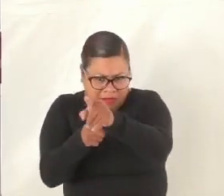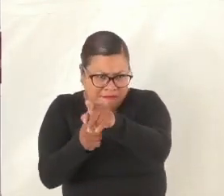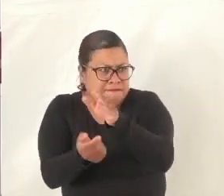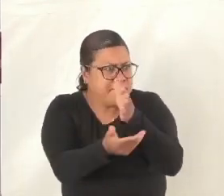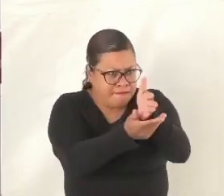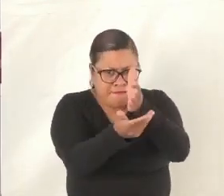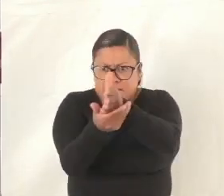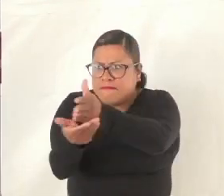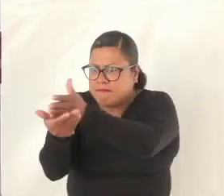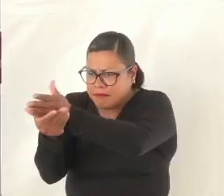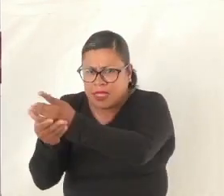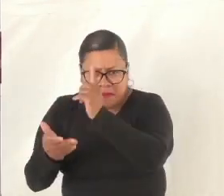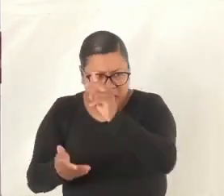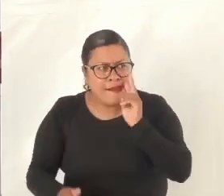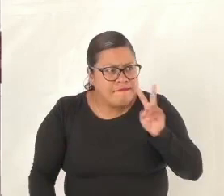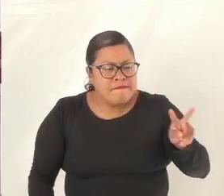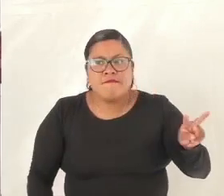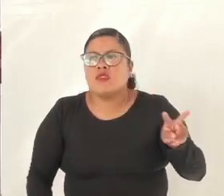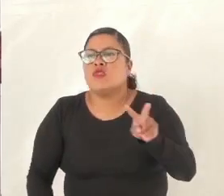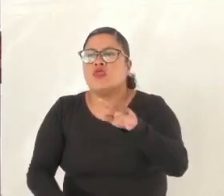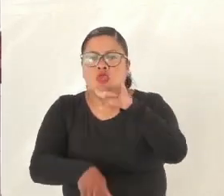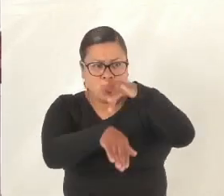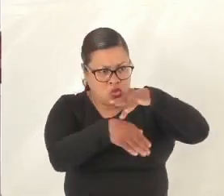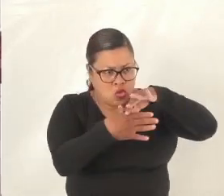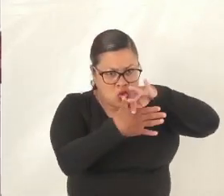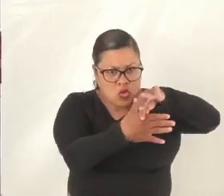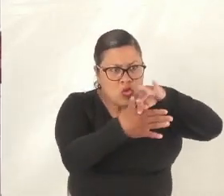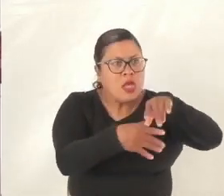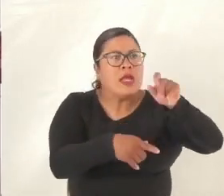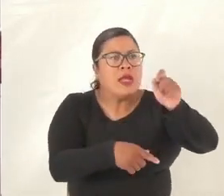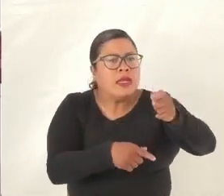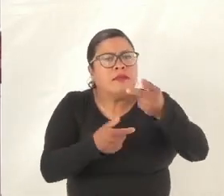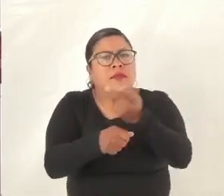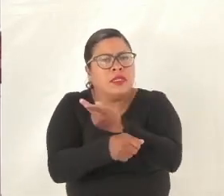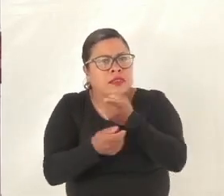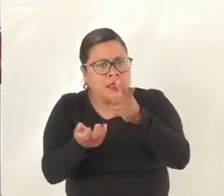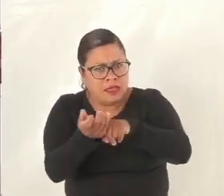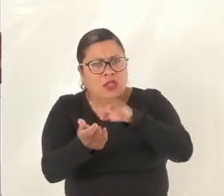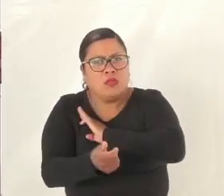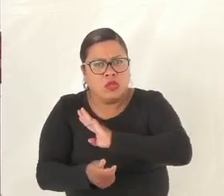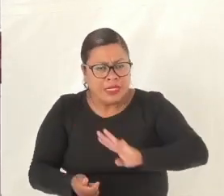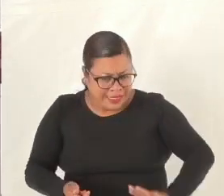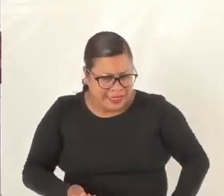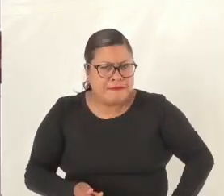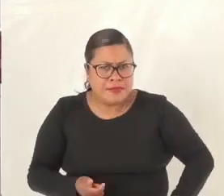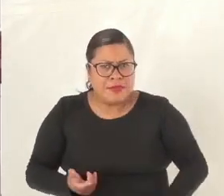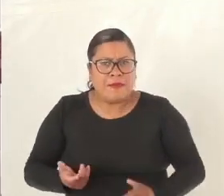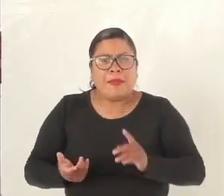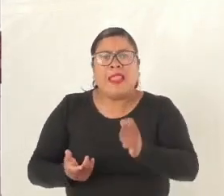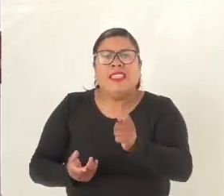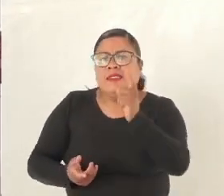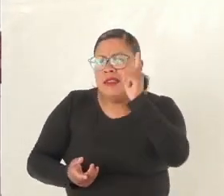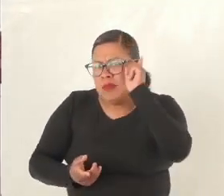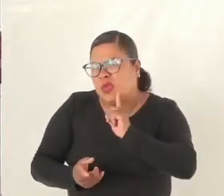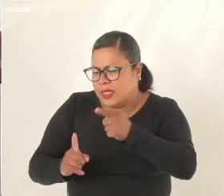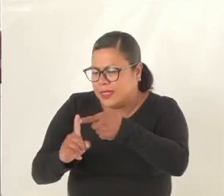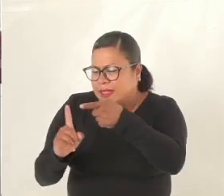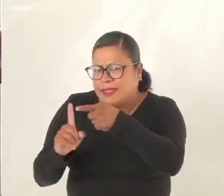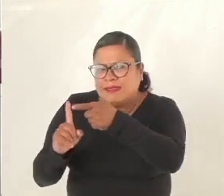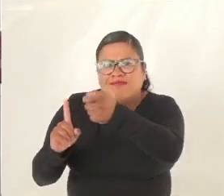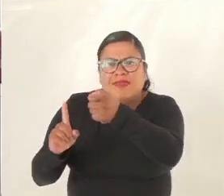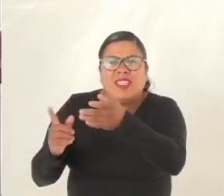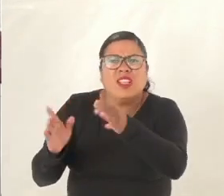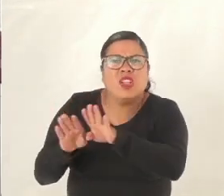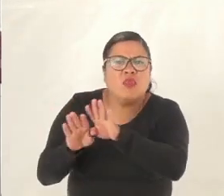para que vieran las condiciones en las cuales están esos diferentes municipios y sobre todo cómo están las mujeres y es ahí